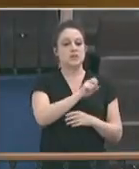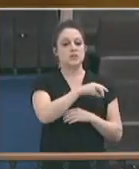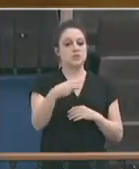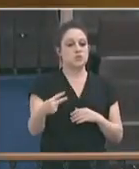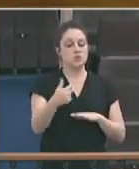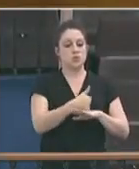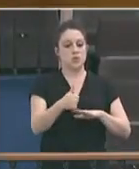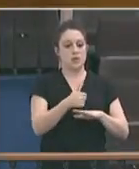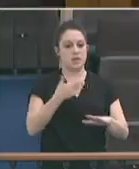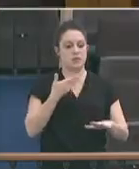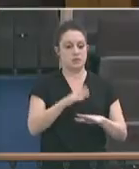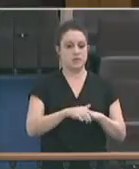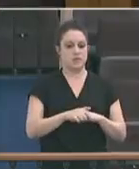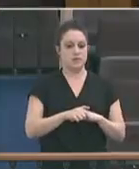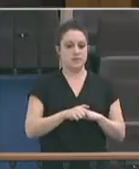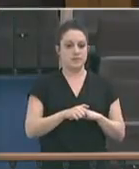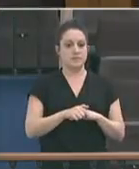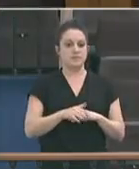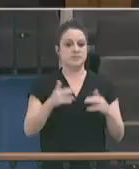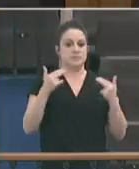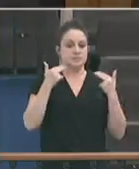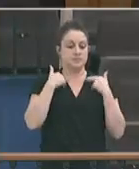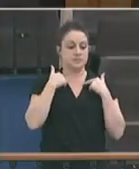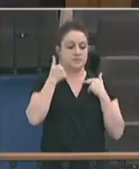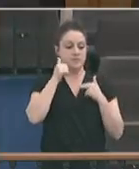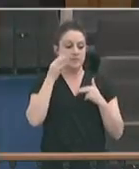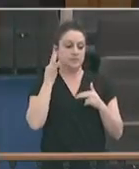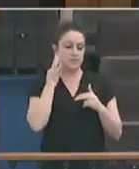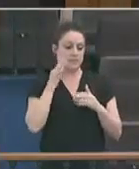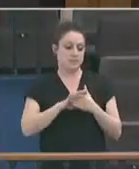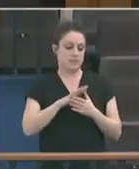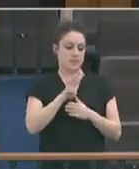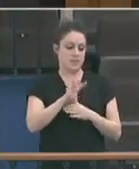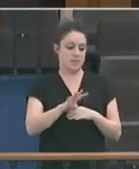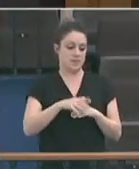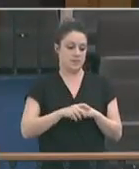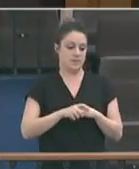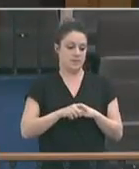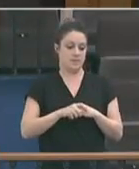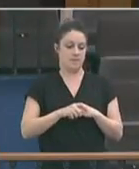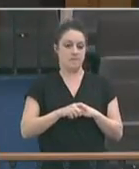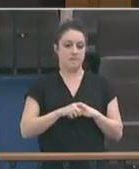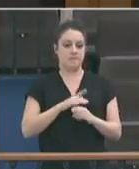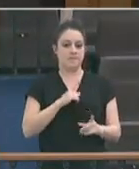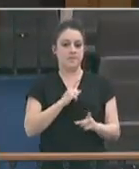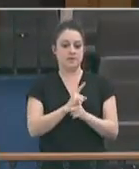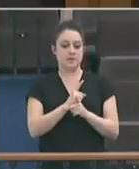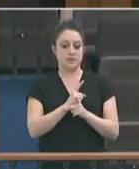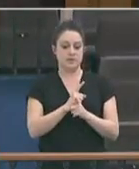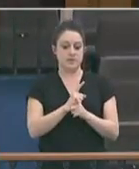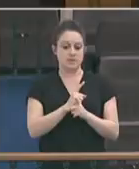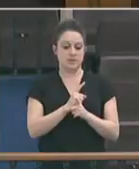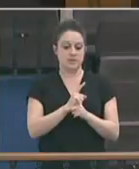Parlamentario Ciudadanos. Diputadas y diputados que votan a favor, 4. ¿En contra?